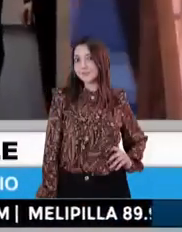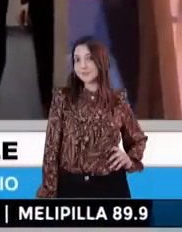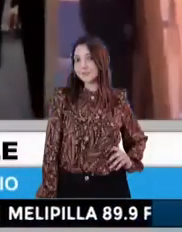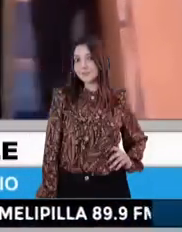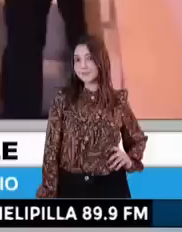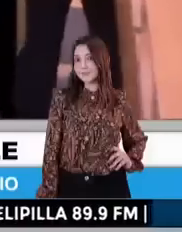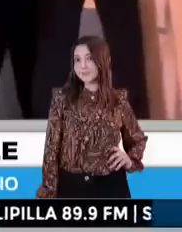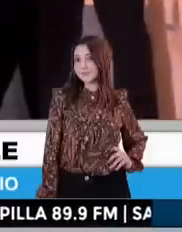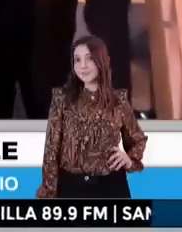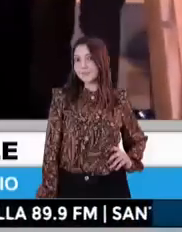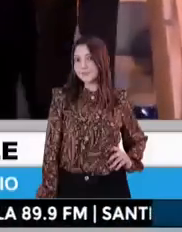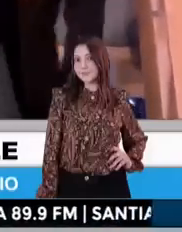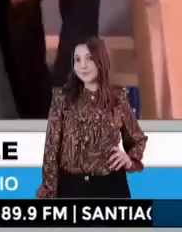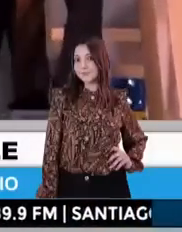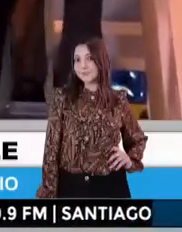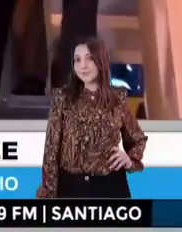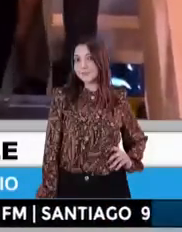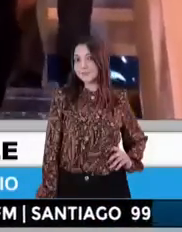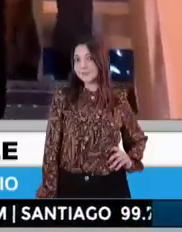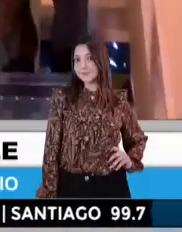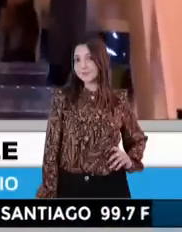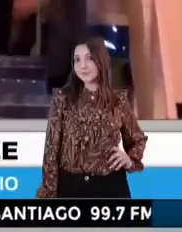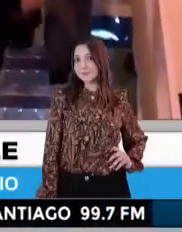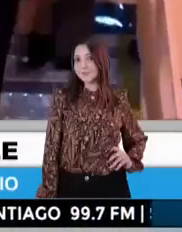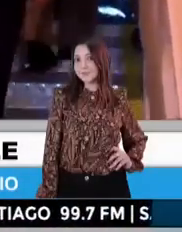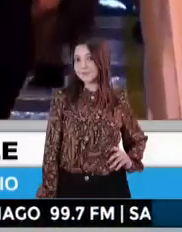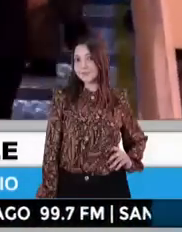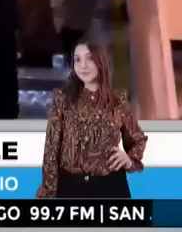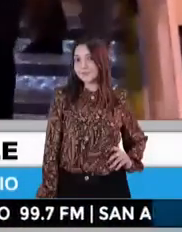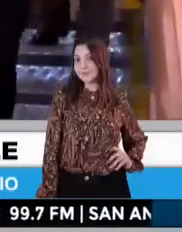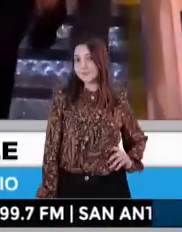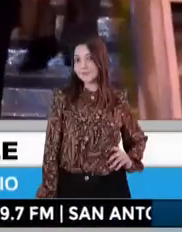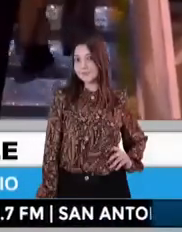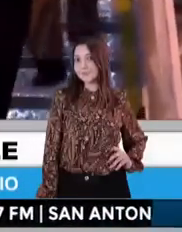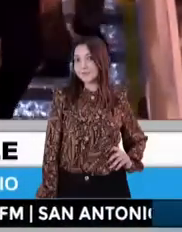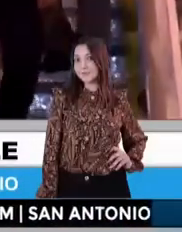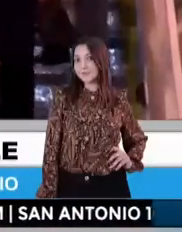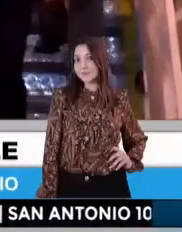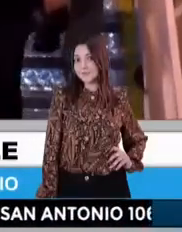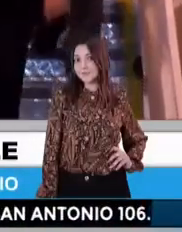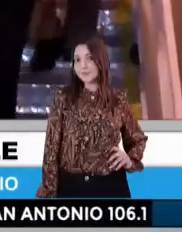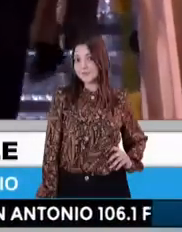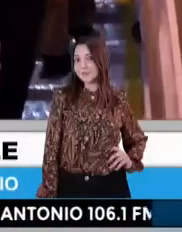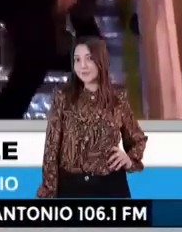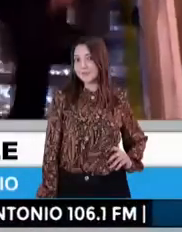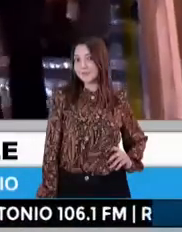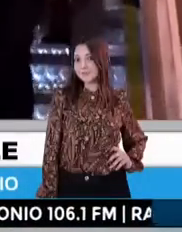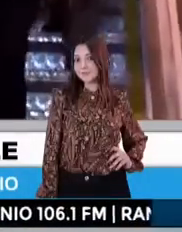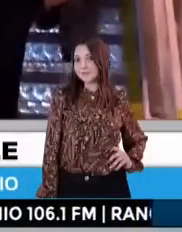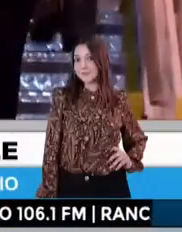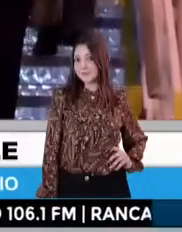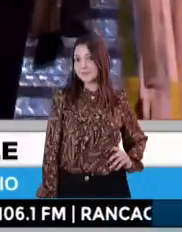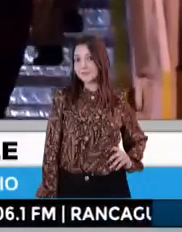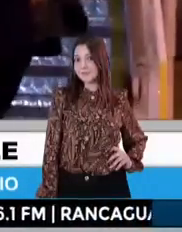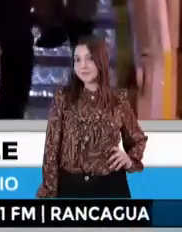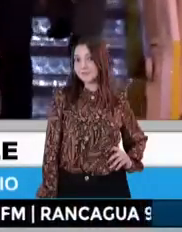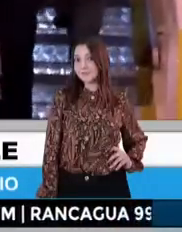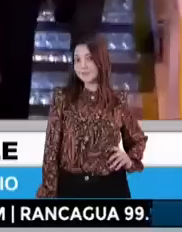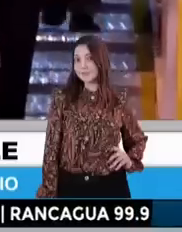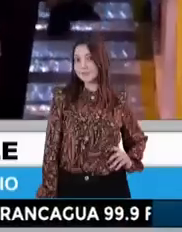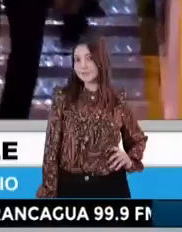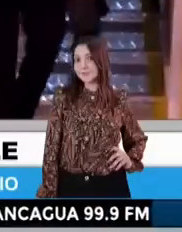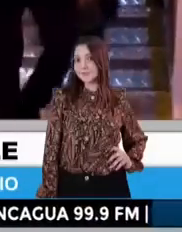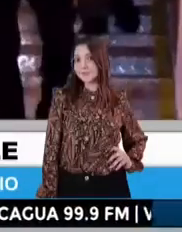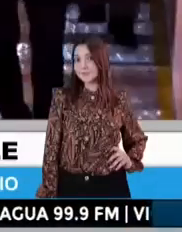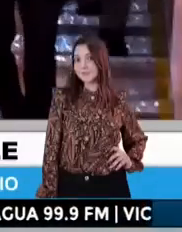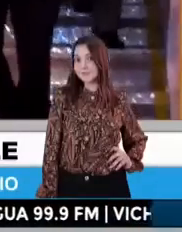Y naturalmente que Chile acaba de nombrar un embajador en Venezuela, Jaime Gasmuri. ¿Por qué lo nombró? Porque necesita tener alguna relación, hace 5 años